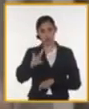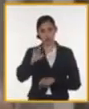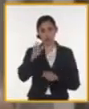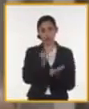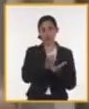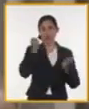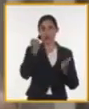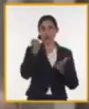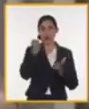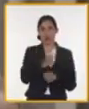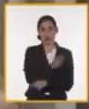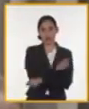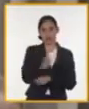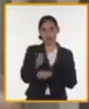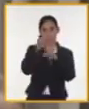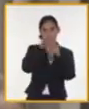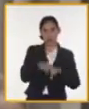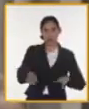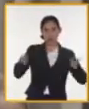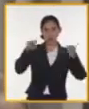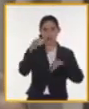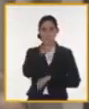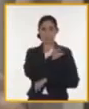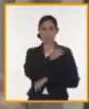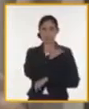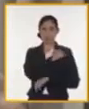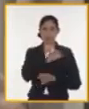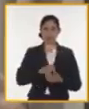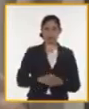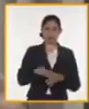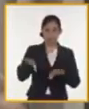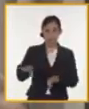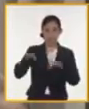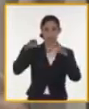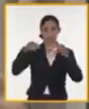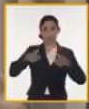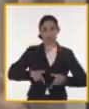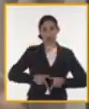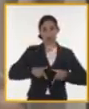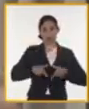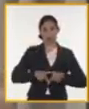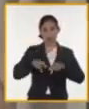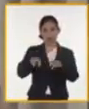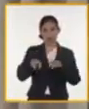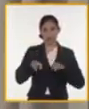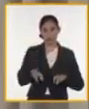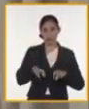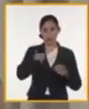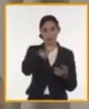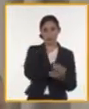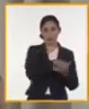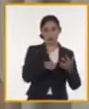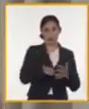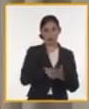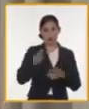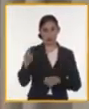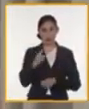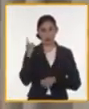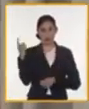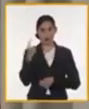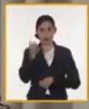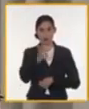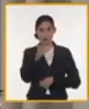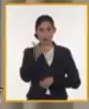de la Enseñanza Superior Militar. Fue electo diputado a la Asamblea Nacional del Poder Popular en su 10ª